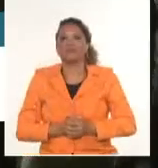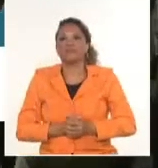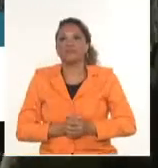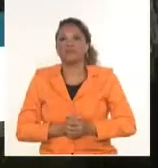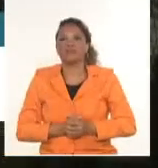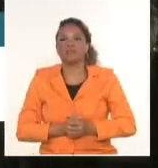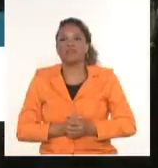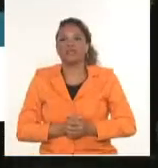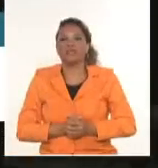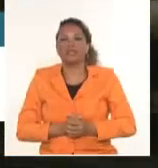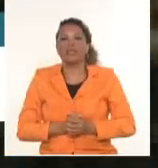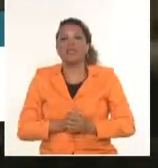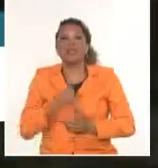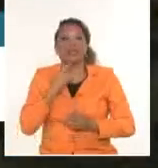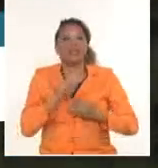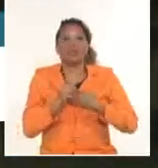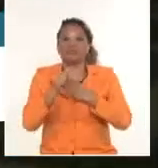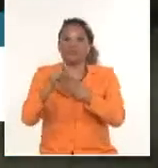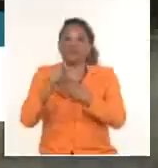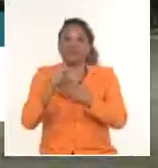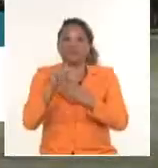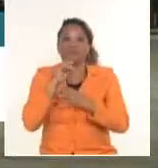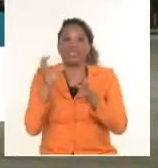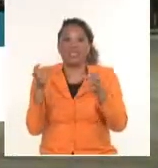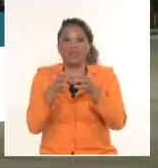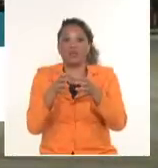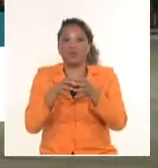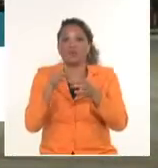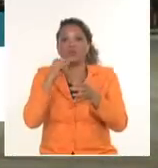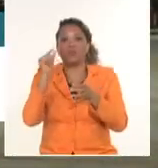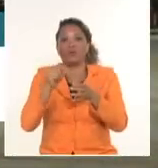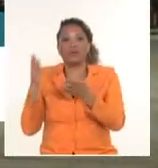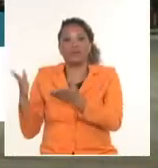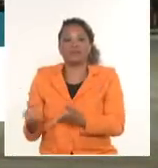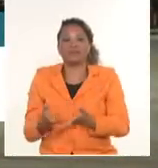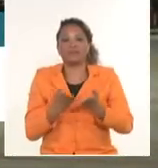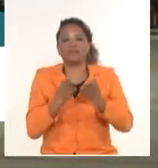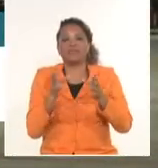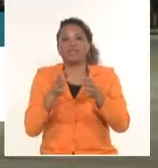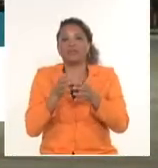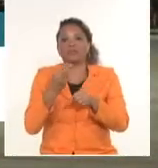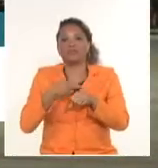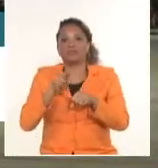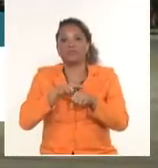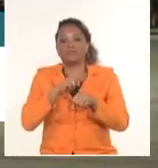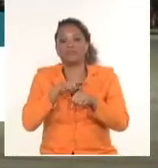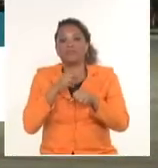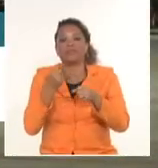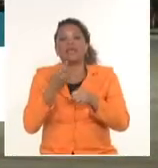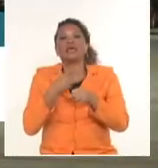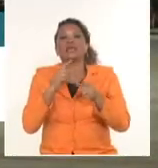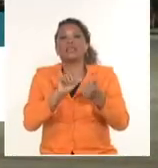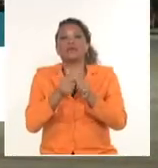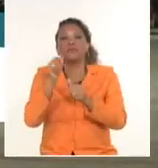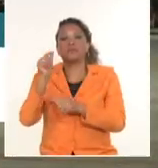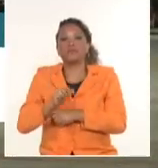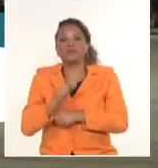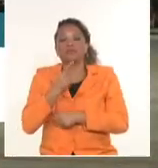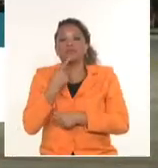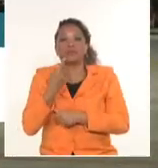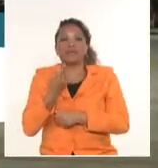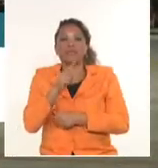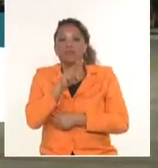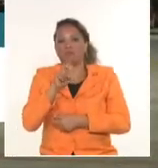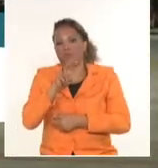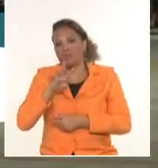Bermúdez, al frente de quienes han acudido a recibir a la delegación que nos representó en París 2024. Estamos